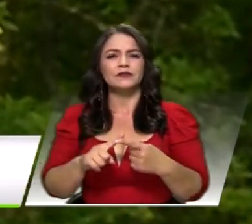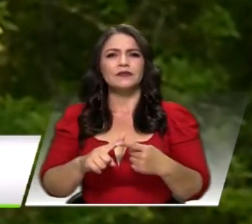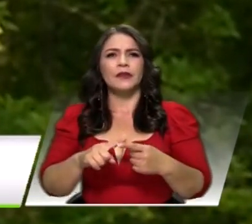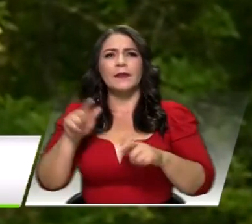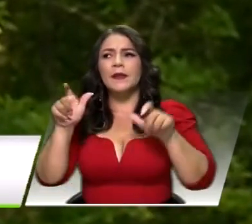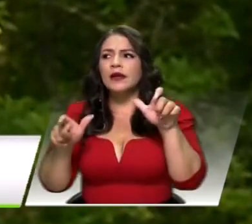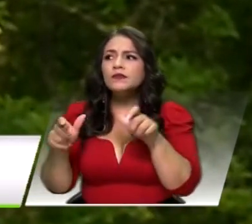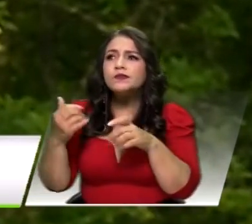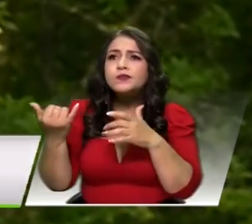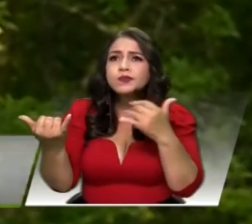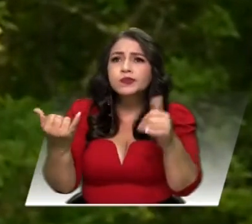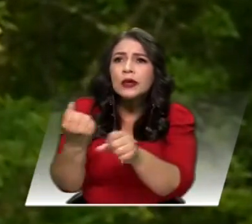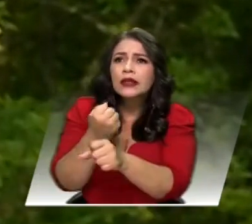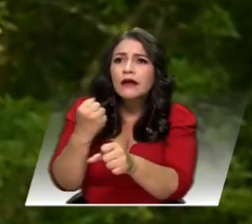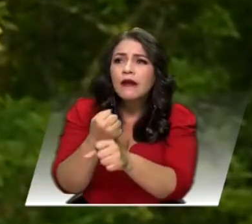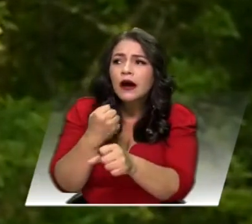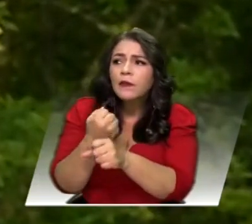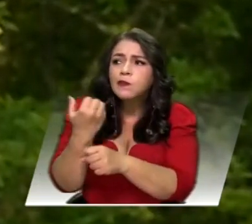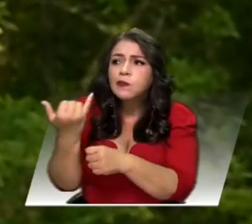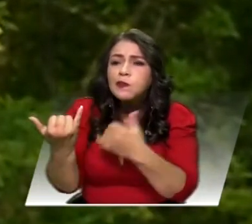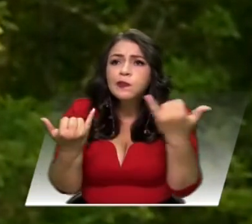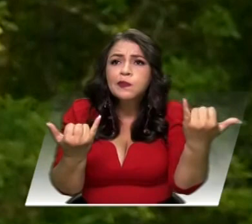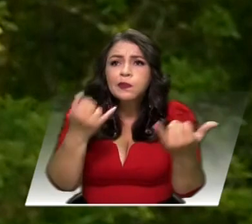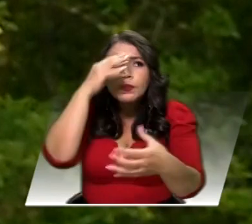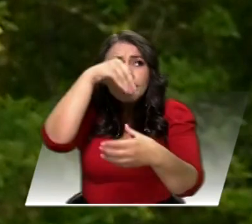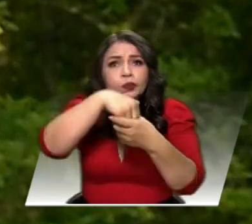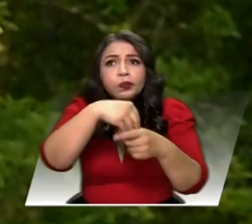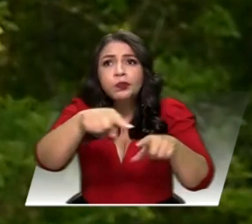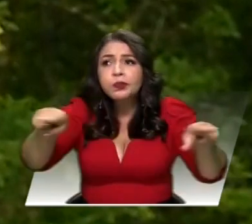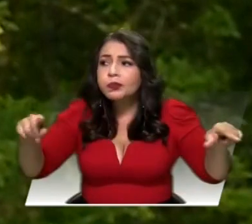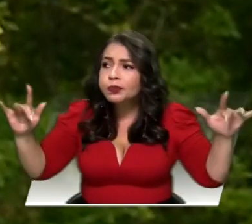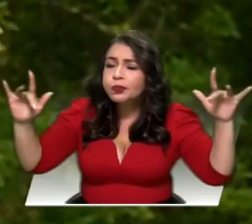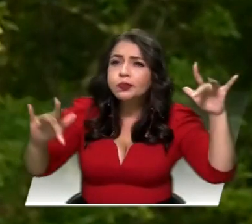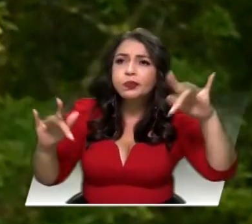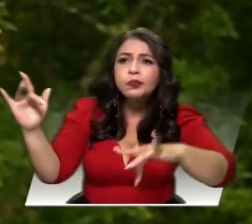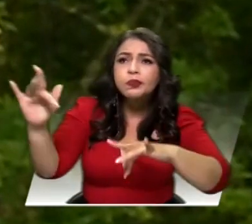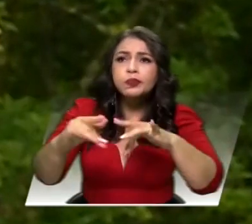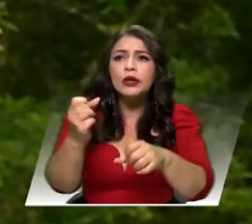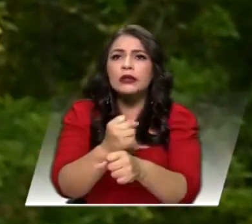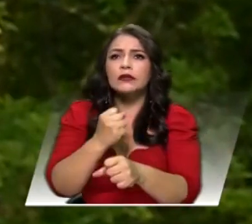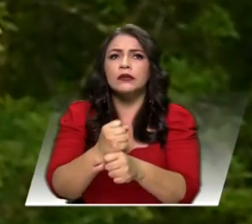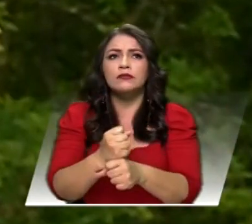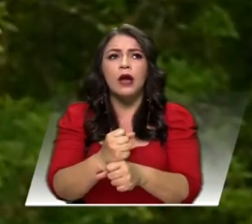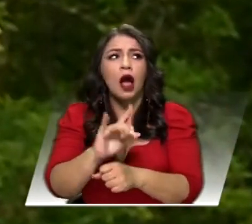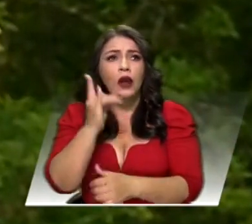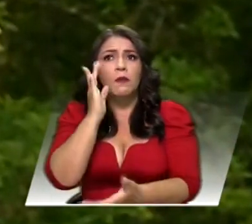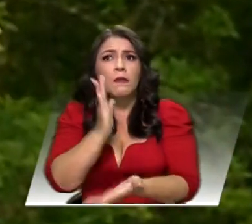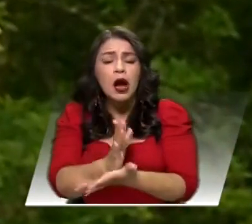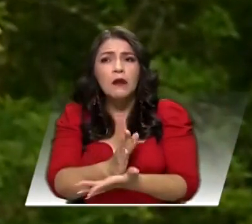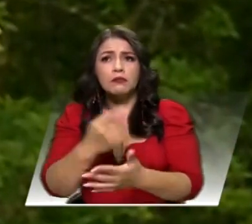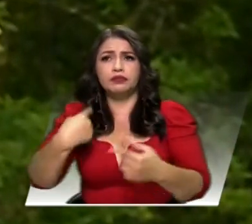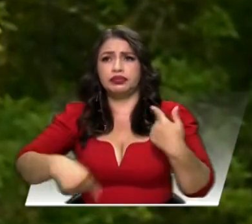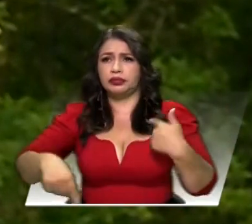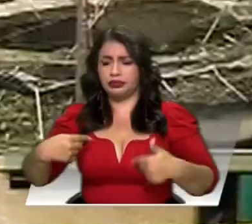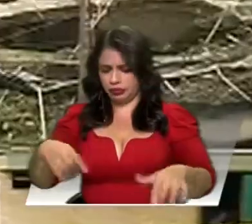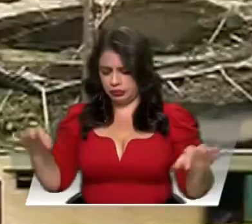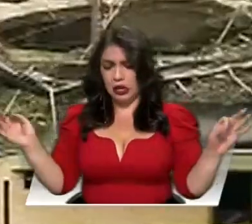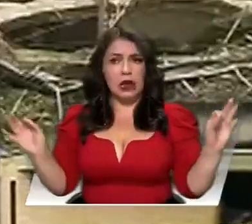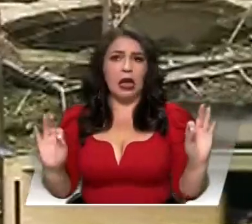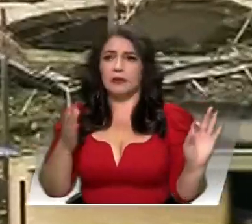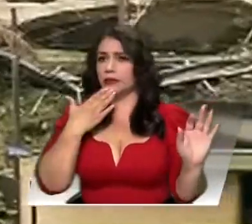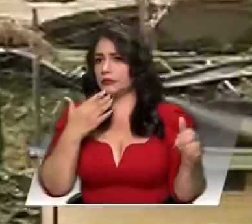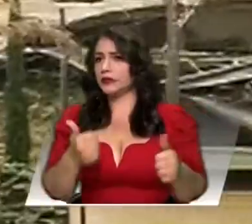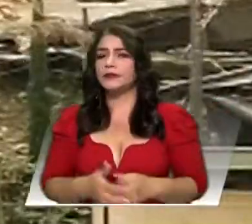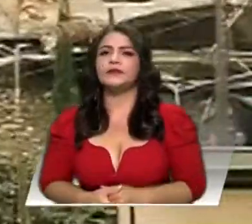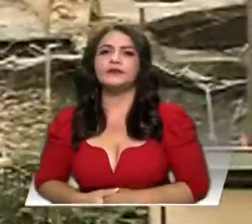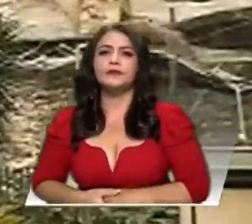operarios de Atila y ninguna de las personas que estuvimos presentes en la activación presentó ningún tipo de lesión. Se